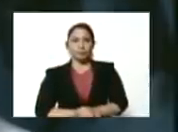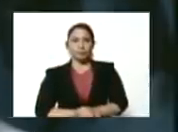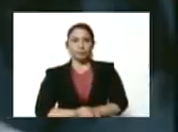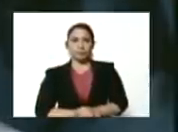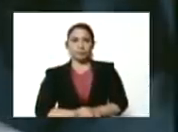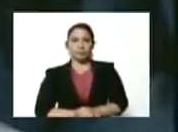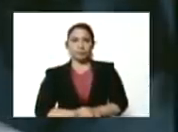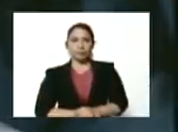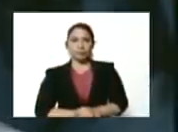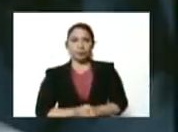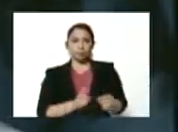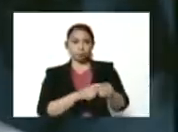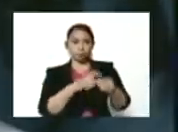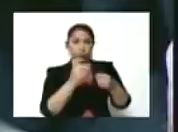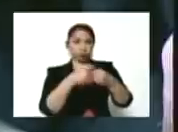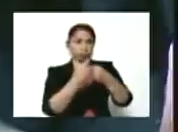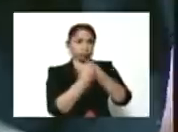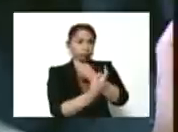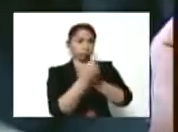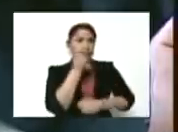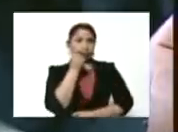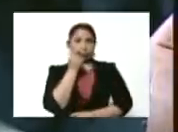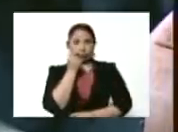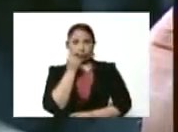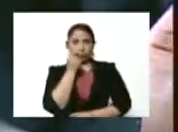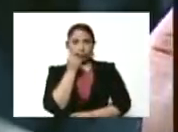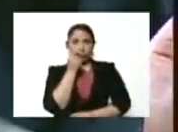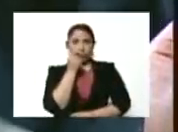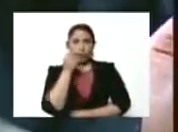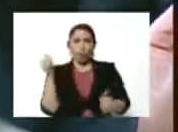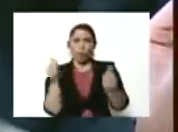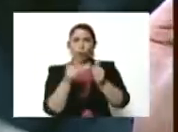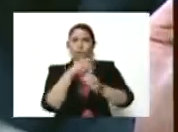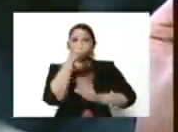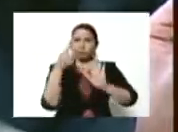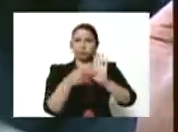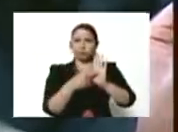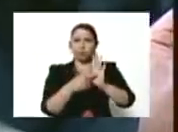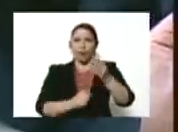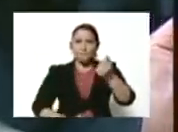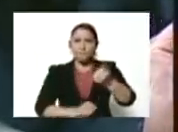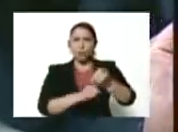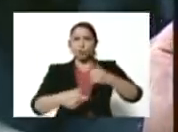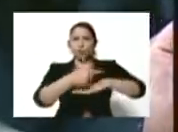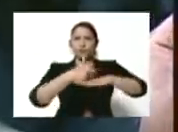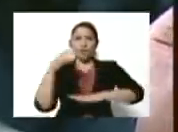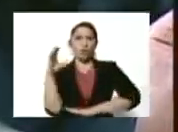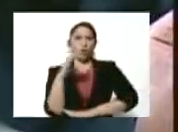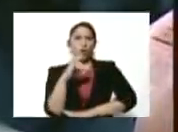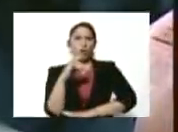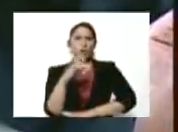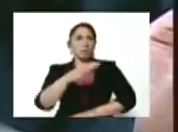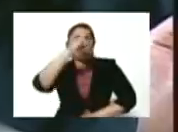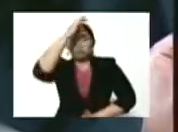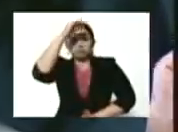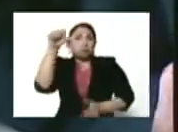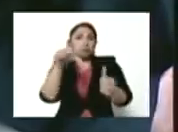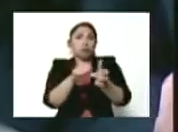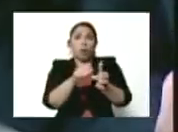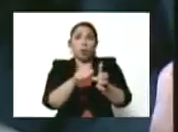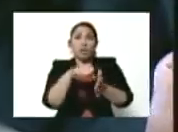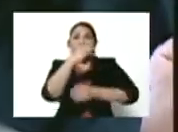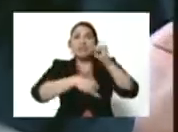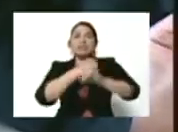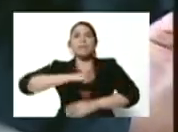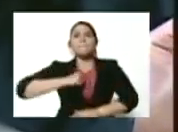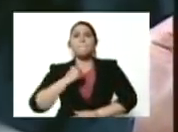de estos desertores, estos campamentos, con la absoluta connivencia del gobierno de Colombia. Yo no sé dónde queda la sede de Interpol en Colombia, pero debe ser